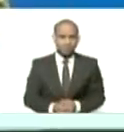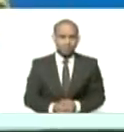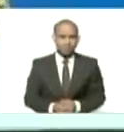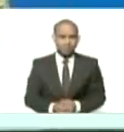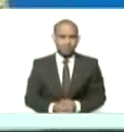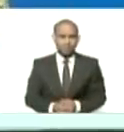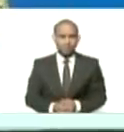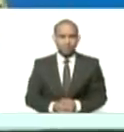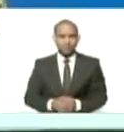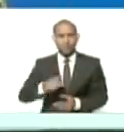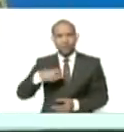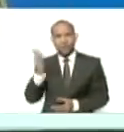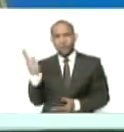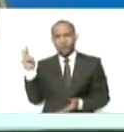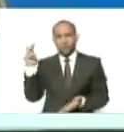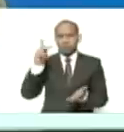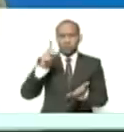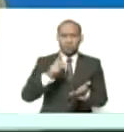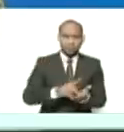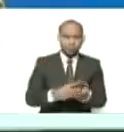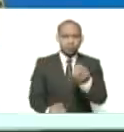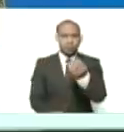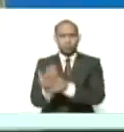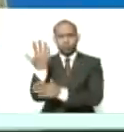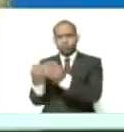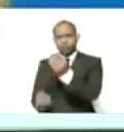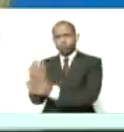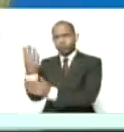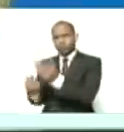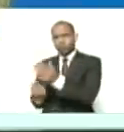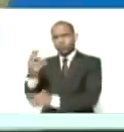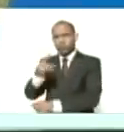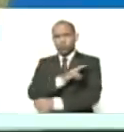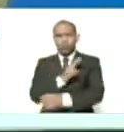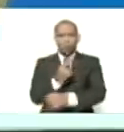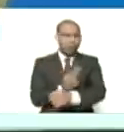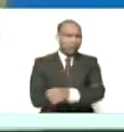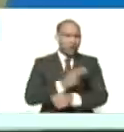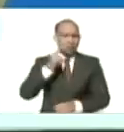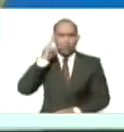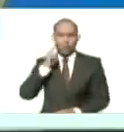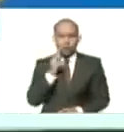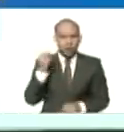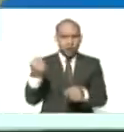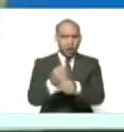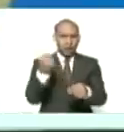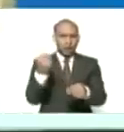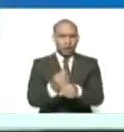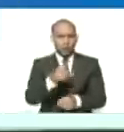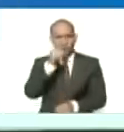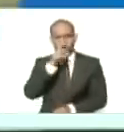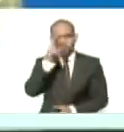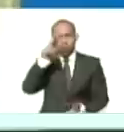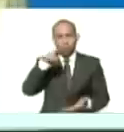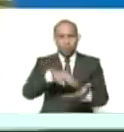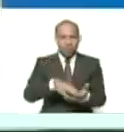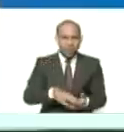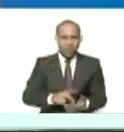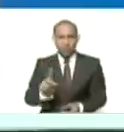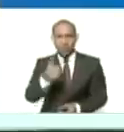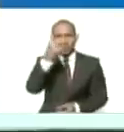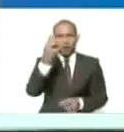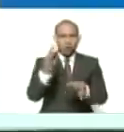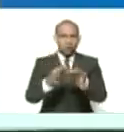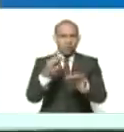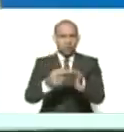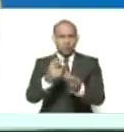Luego vino la etapa de fundación de la Fuerza Bolivariana de los Trabajadores en el año 2000, primero de